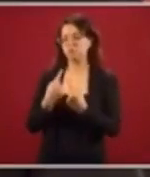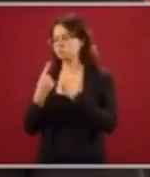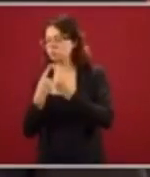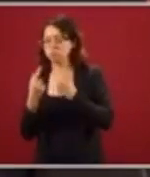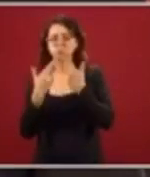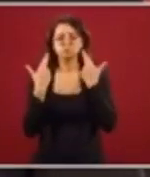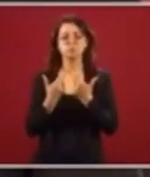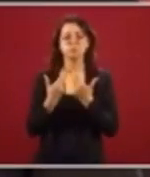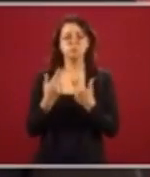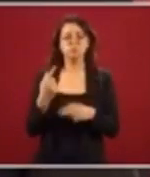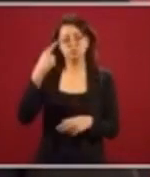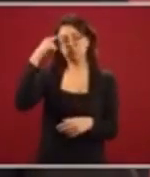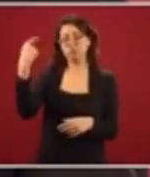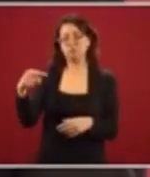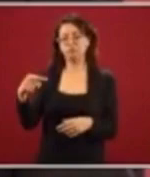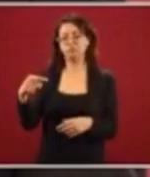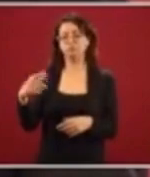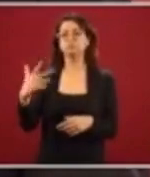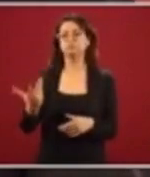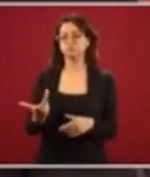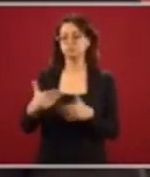reunión para